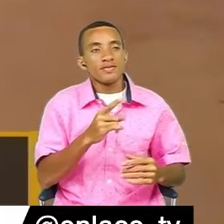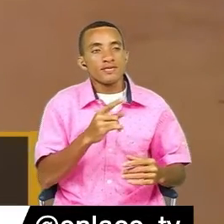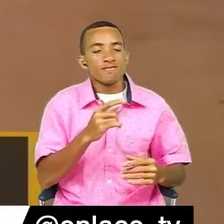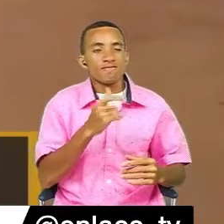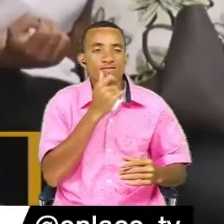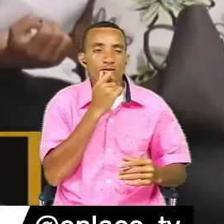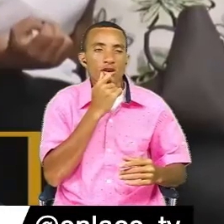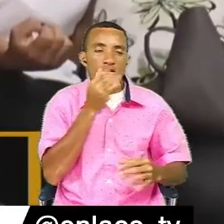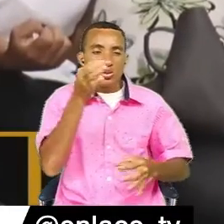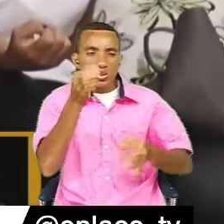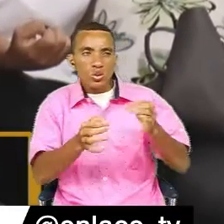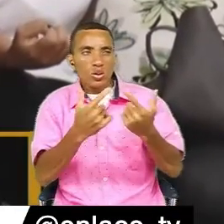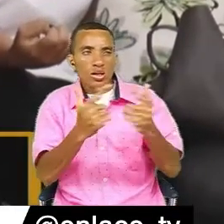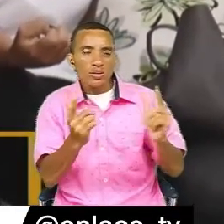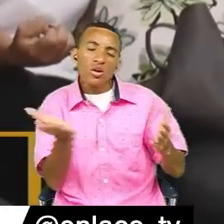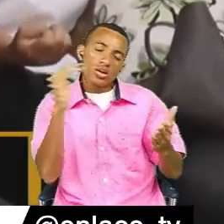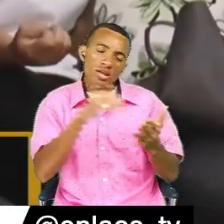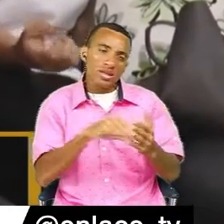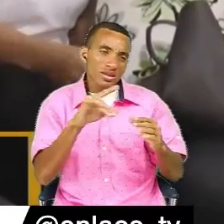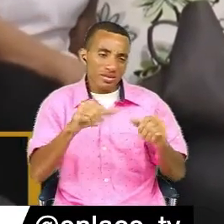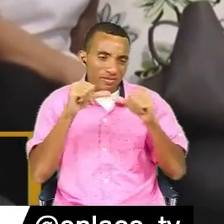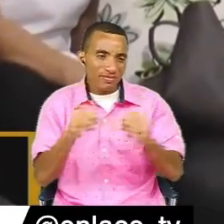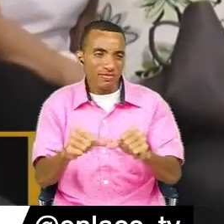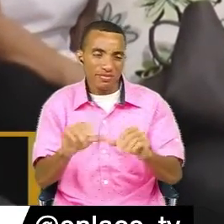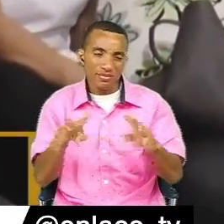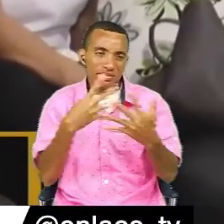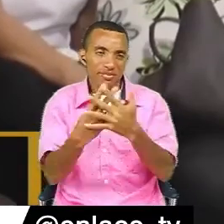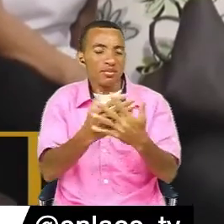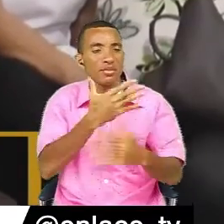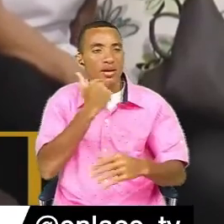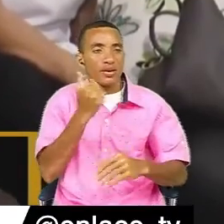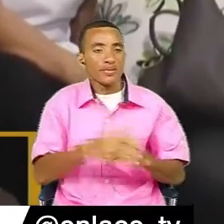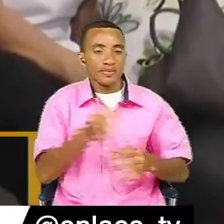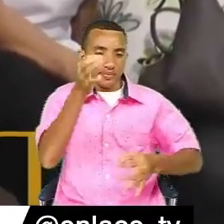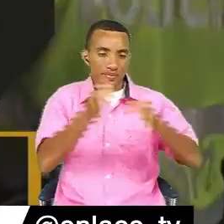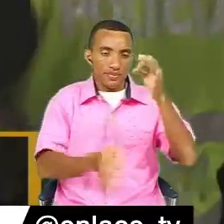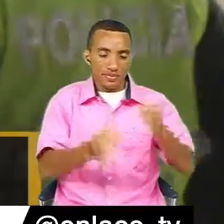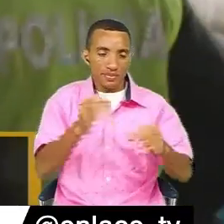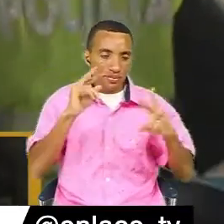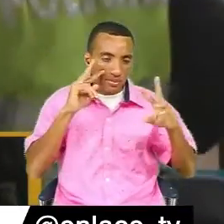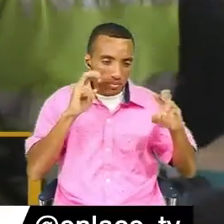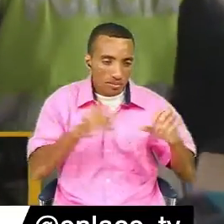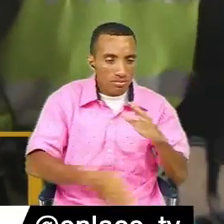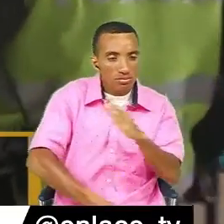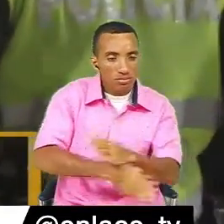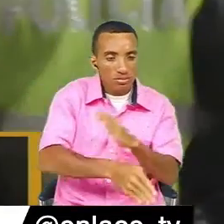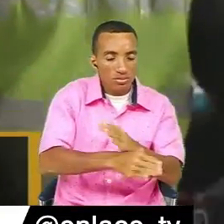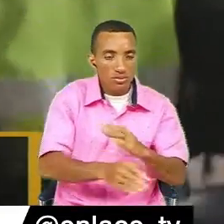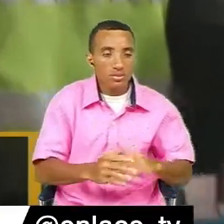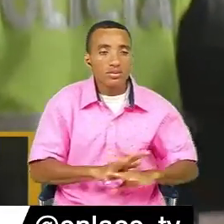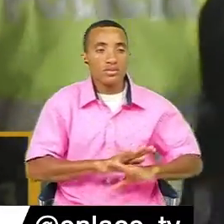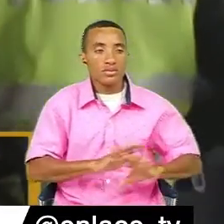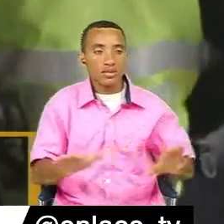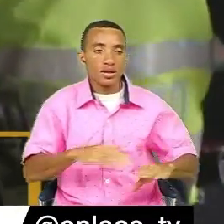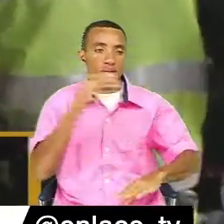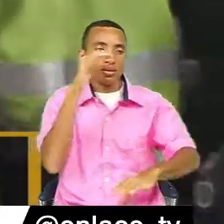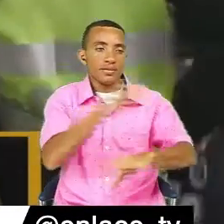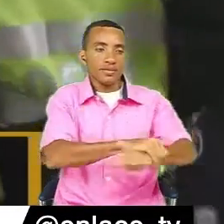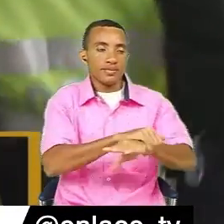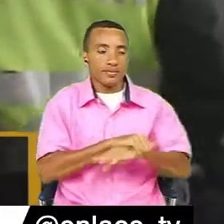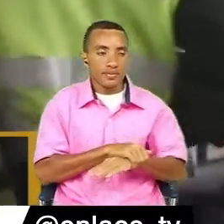reconsiderada esa orden. Espera la familia de Claudia Metrovia que la justicia continúe la investigación, ya que al hombre le fue legalizada su captura, se